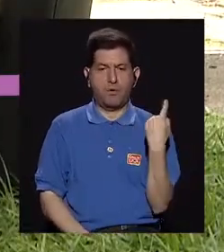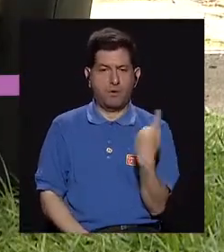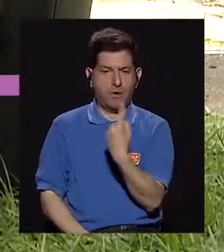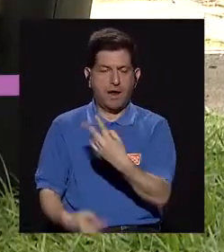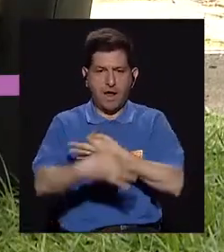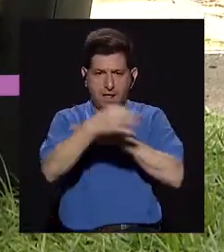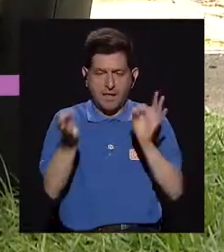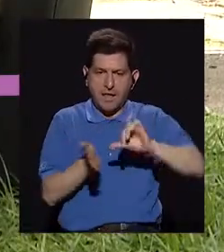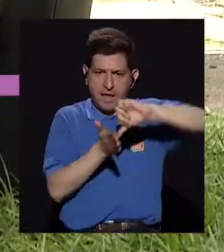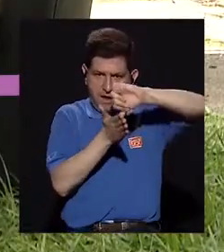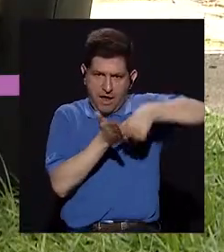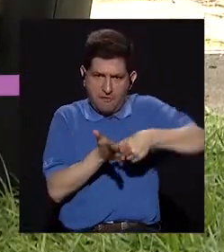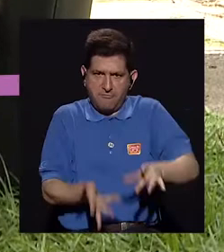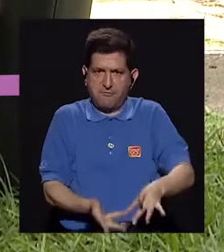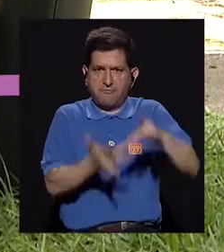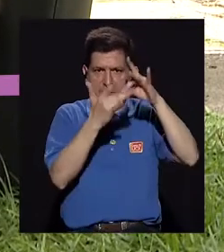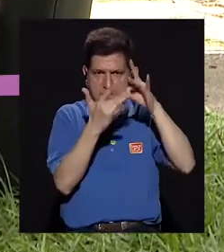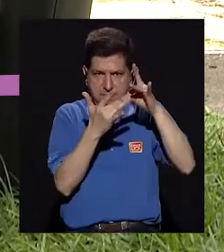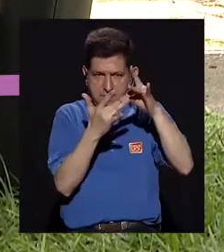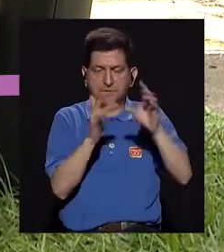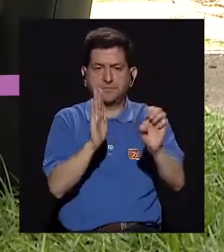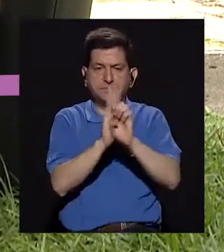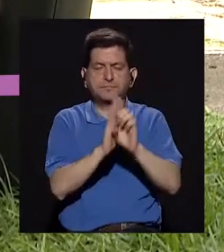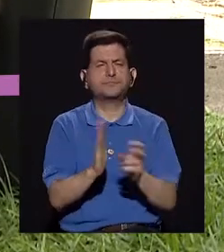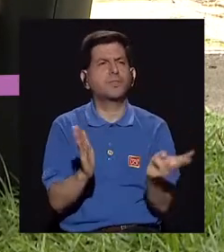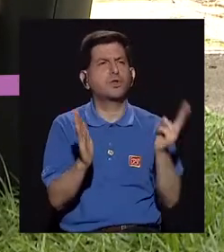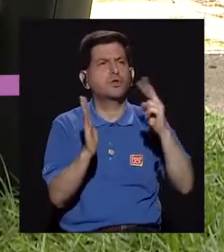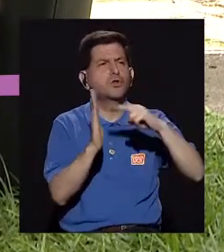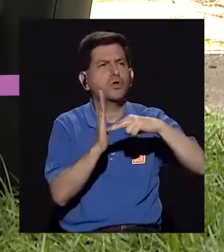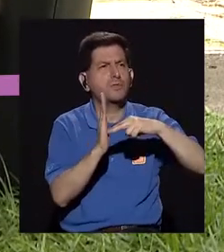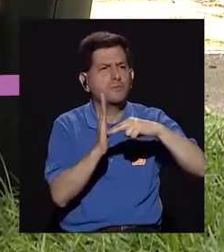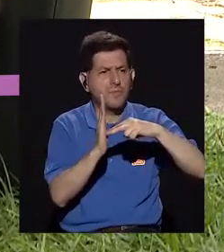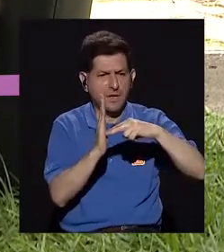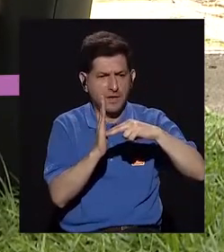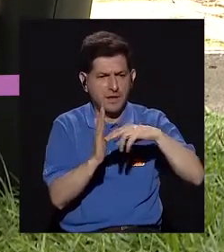Cada taller además tiene un énfasis particular, ¿verdad? Por ejemplo, el del